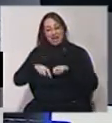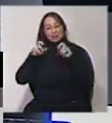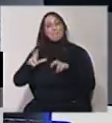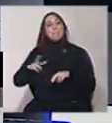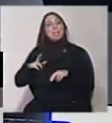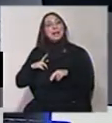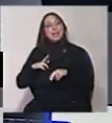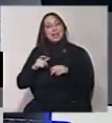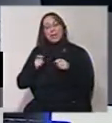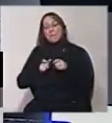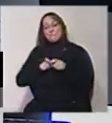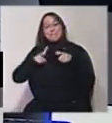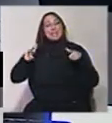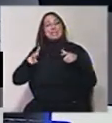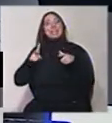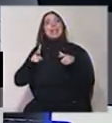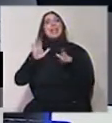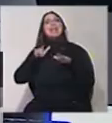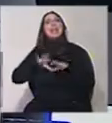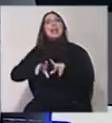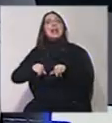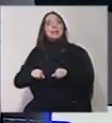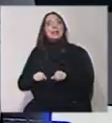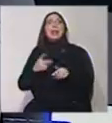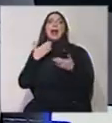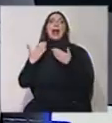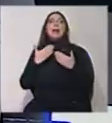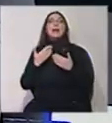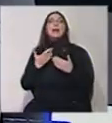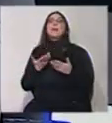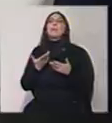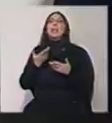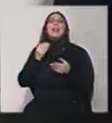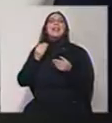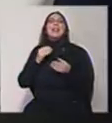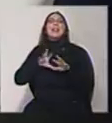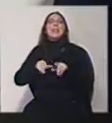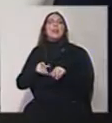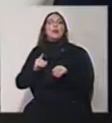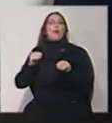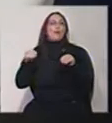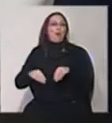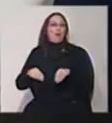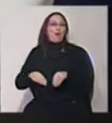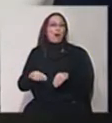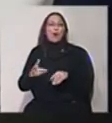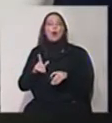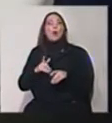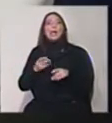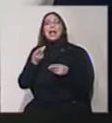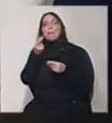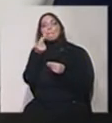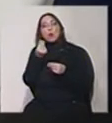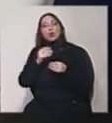de la inmensa mayoría de las rapiñas, que estamos hablando de delitos de bagatela, en el sentido de el monto económico